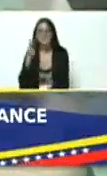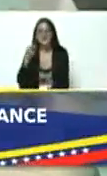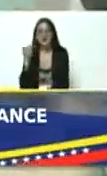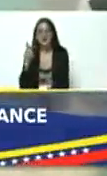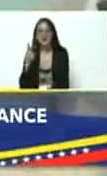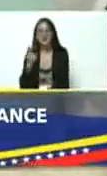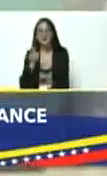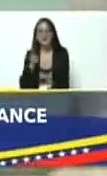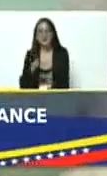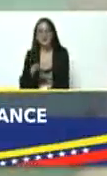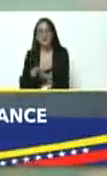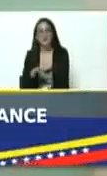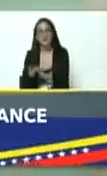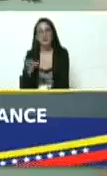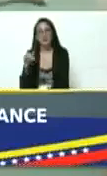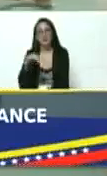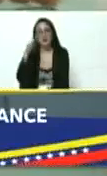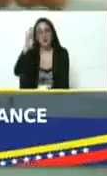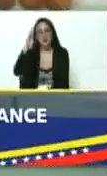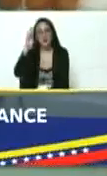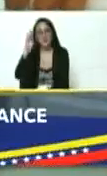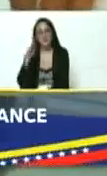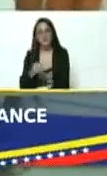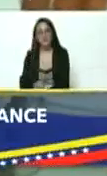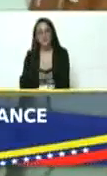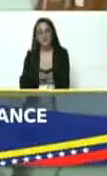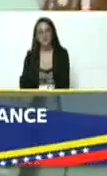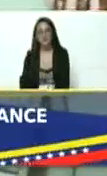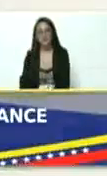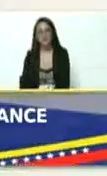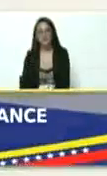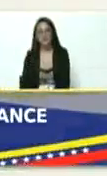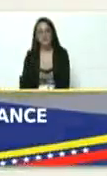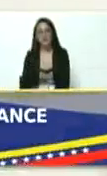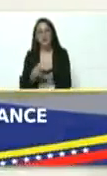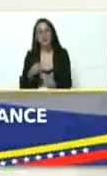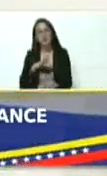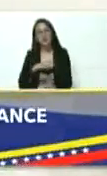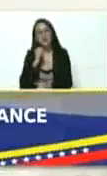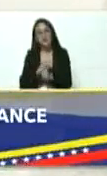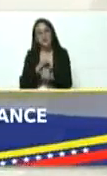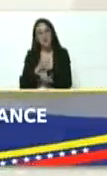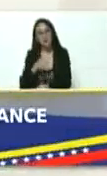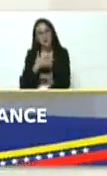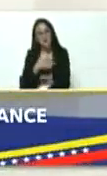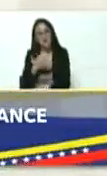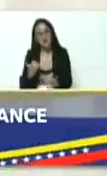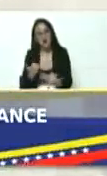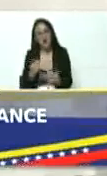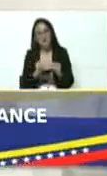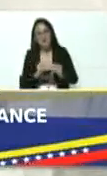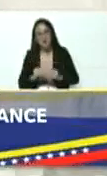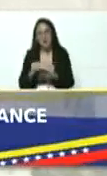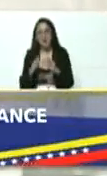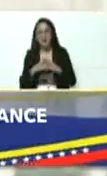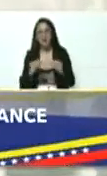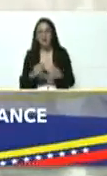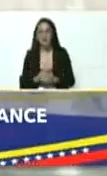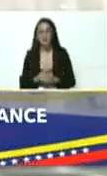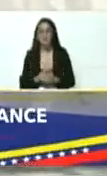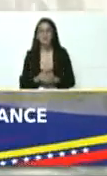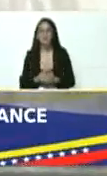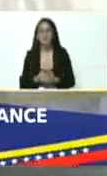los pinareños dominando aquí, a los santiagueros. Bueno, ¿cómo está el trabajo? ¿Cómo te sientes ahora que se está recuperando todo? Bueno,